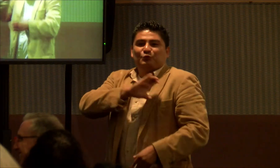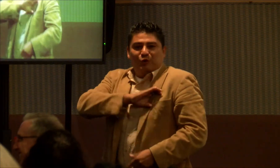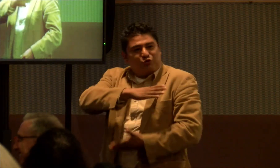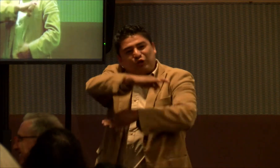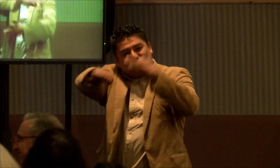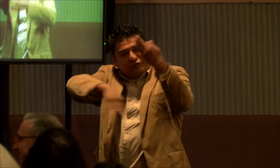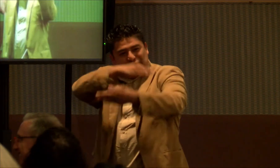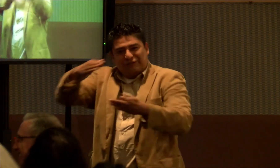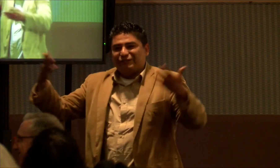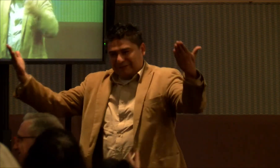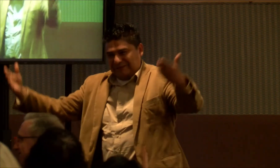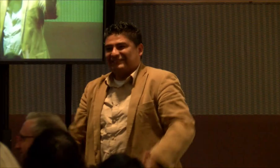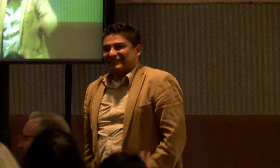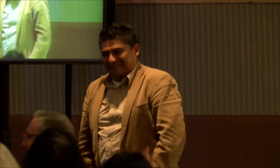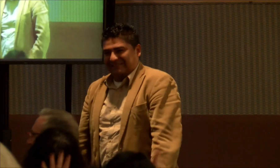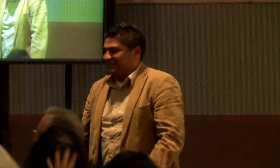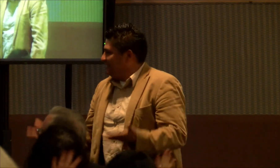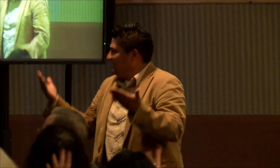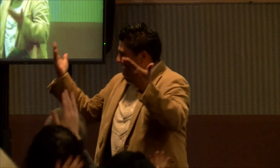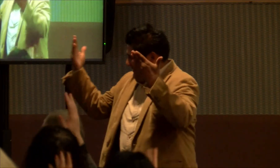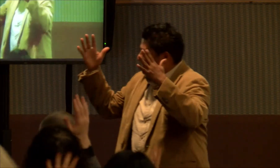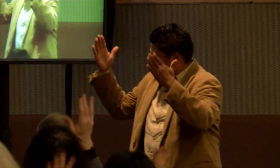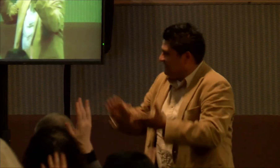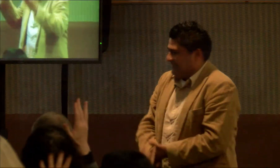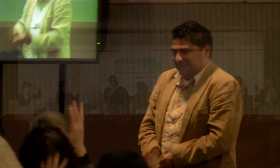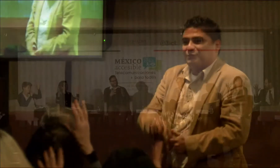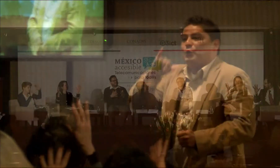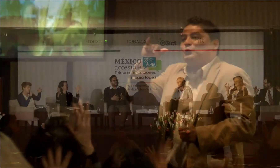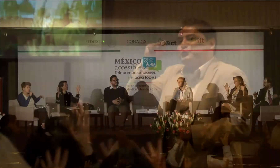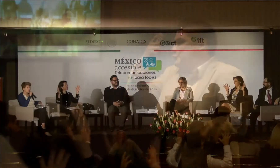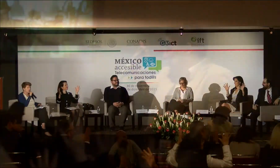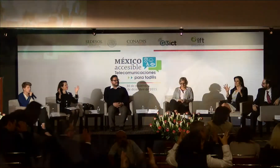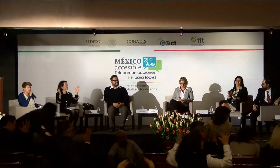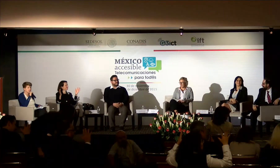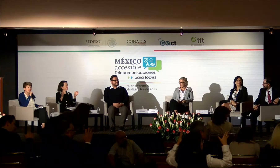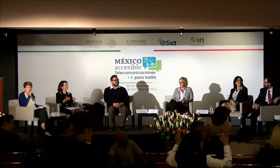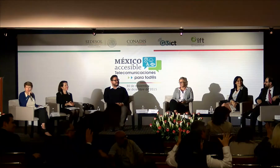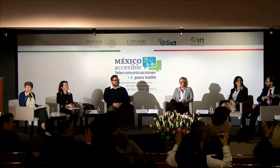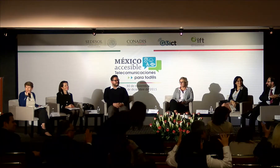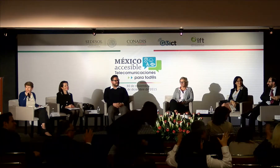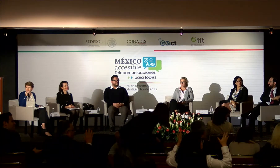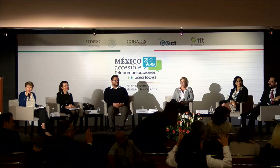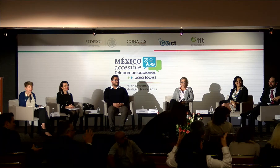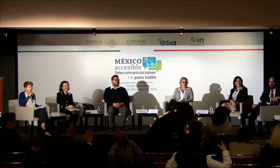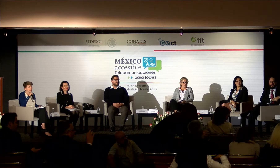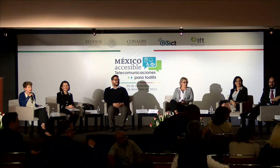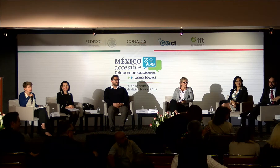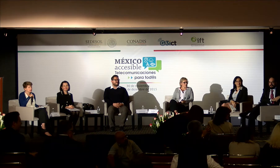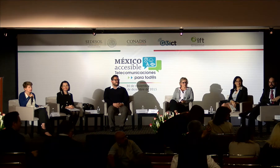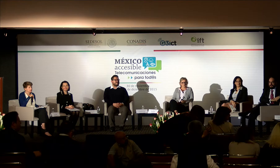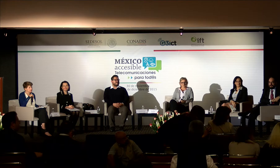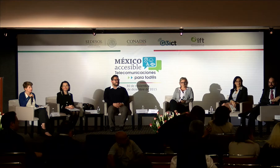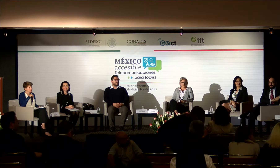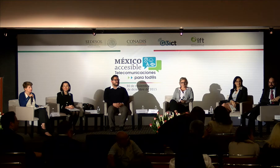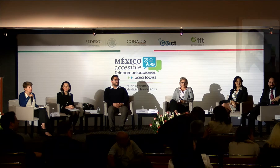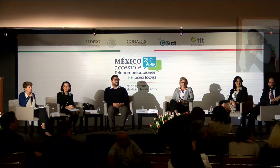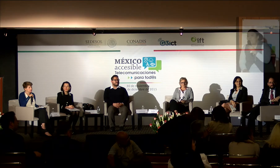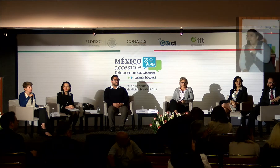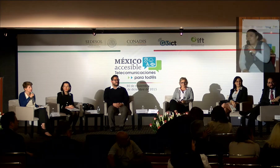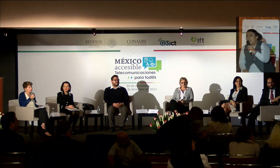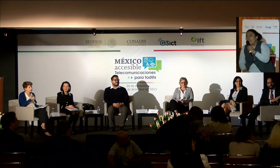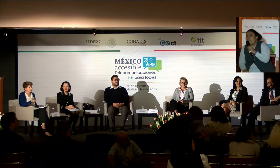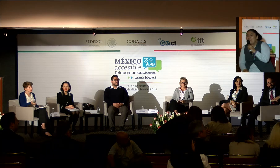debería de crearse libros accesibles, ¿no? Muchas gracias a todos por su atención, pero un reconocimiento a Ernesto, que es una gran persona y un